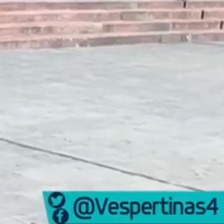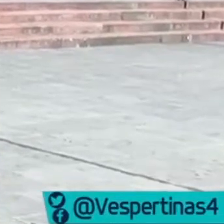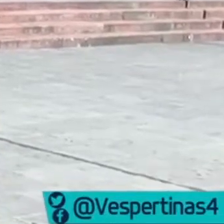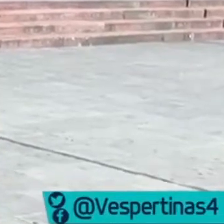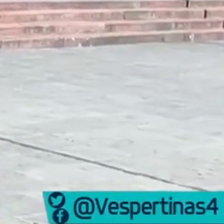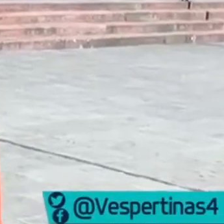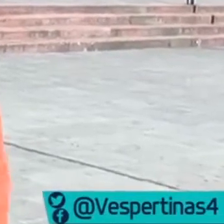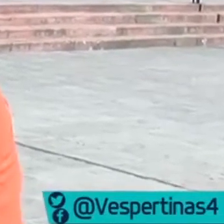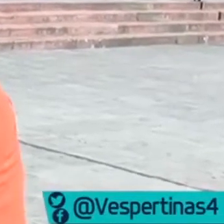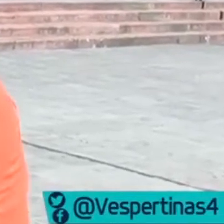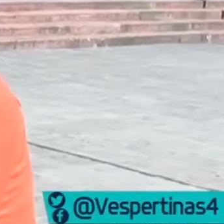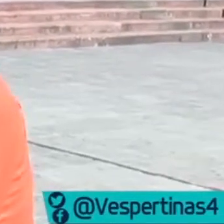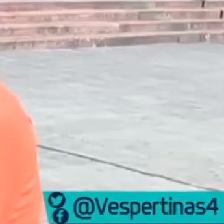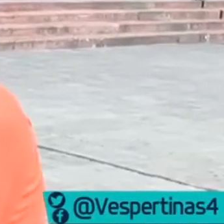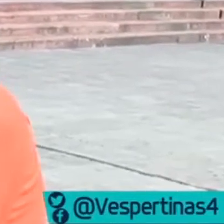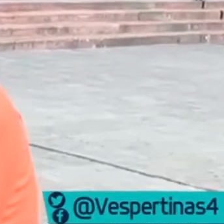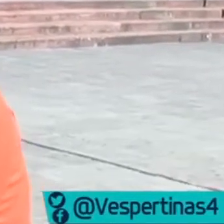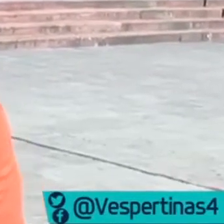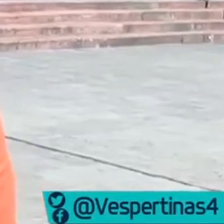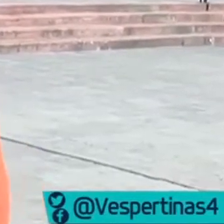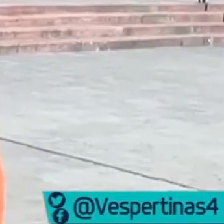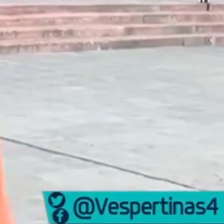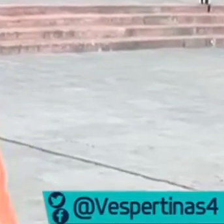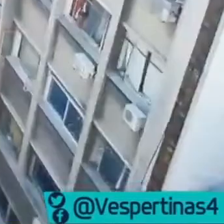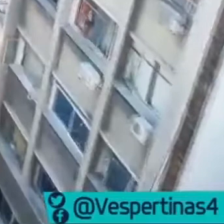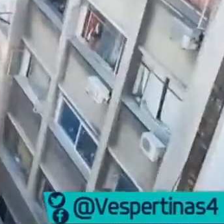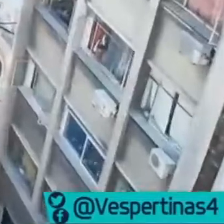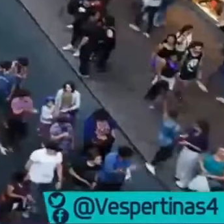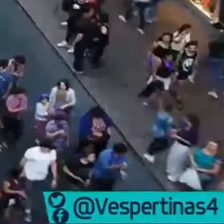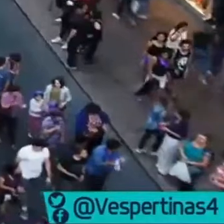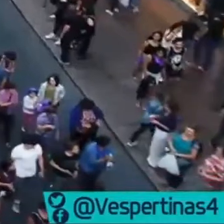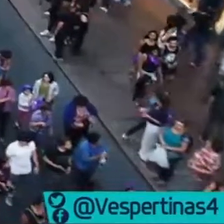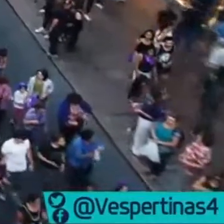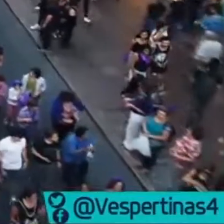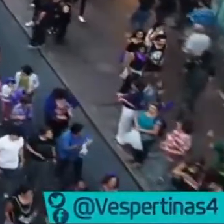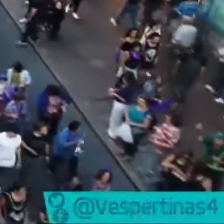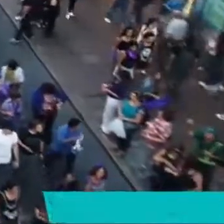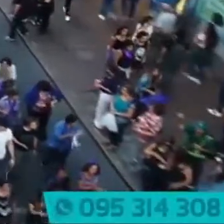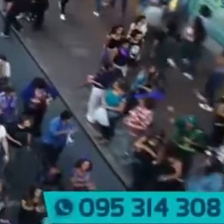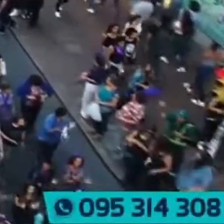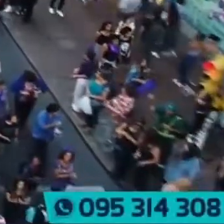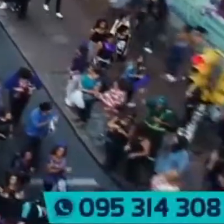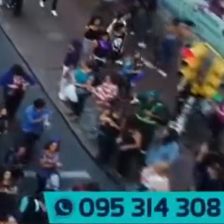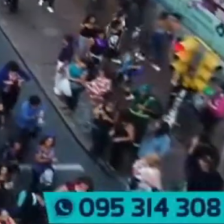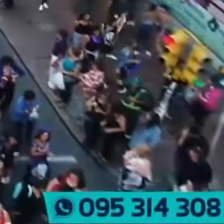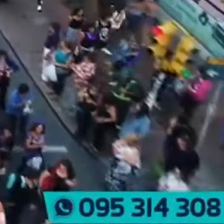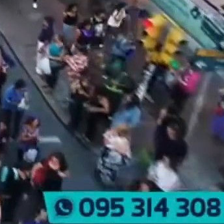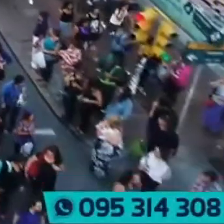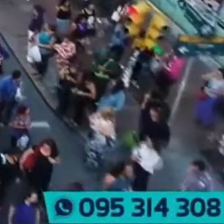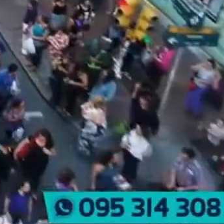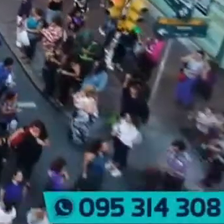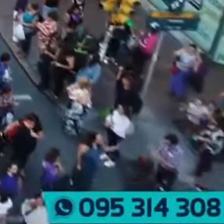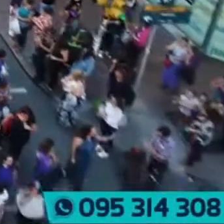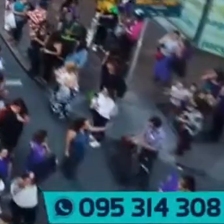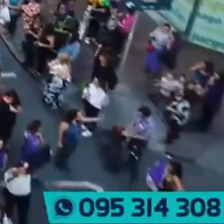que visibilicen a las mujeres, como el caso concreto de esta discusión, que es incorpora y aprueba y consiente el uso